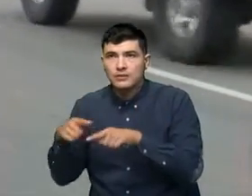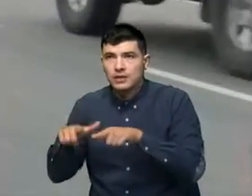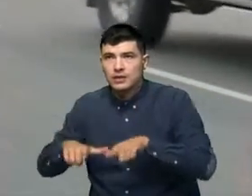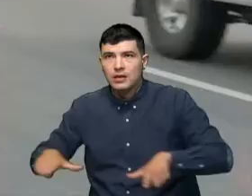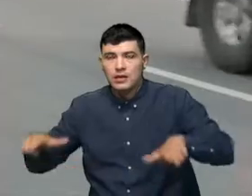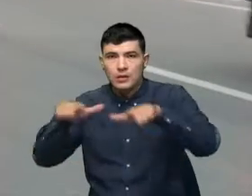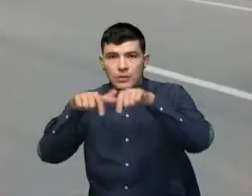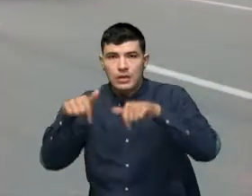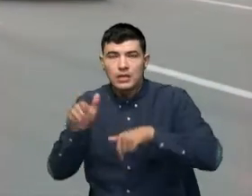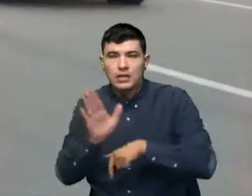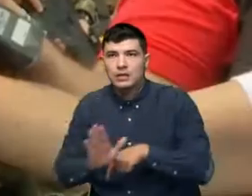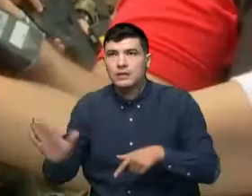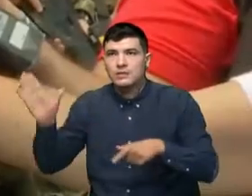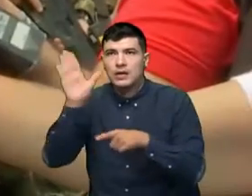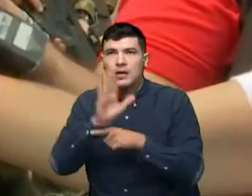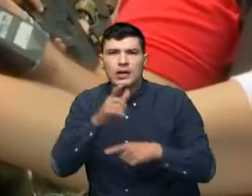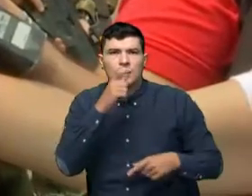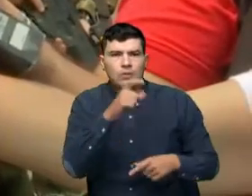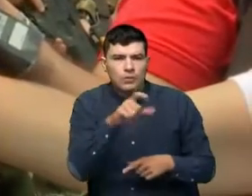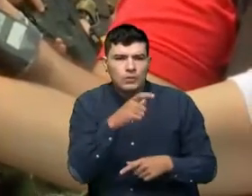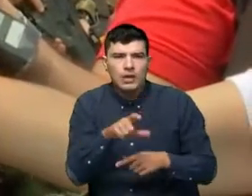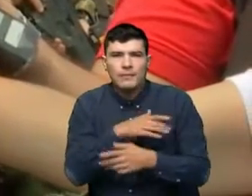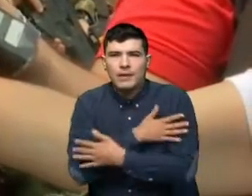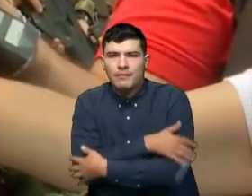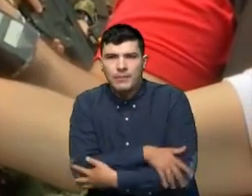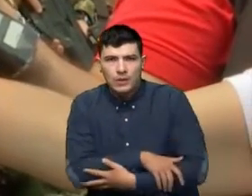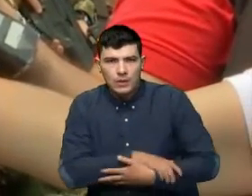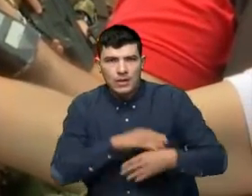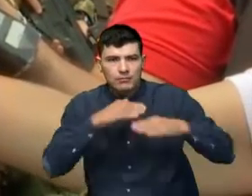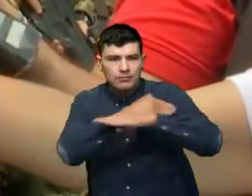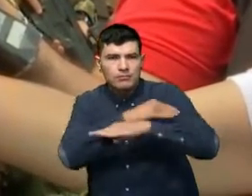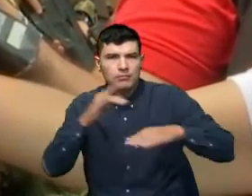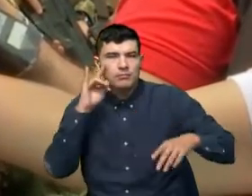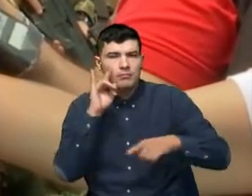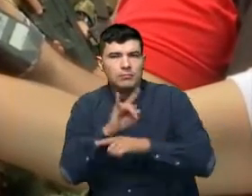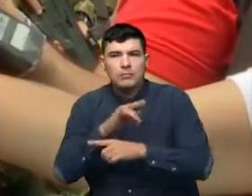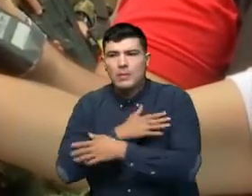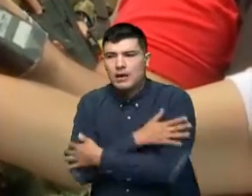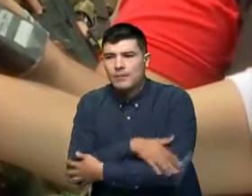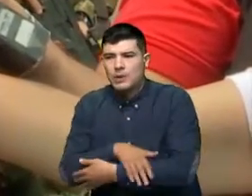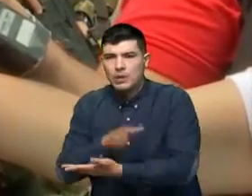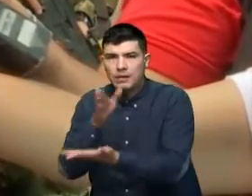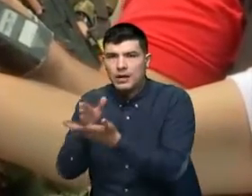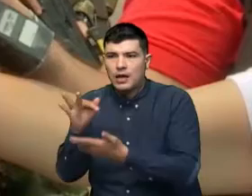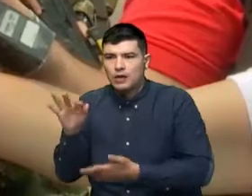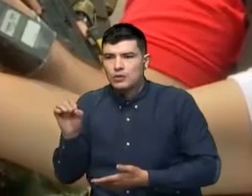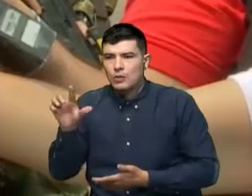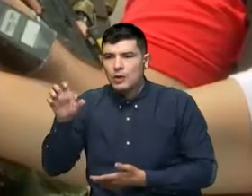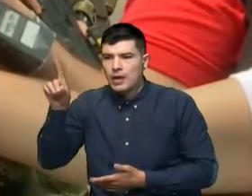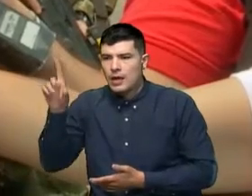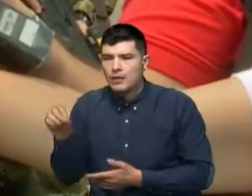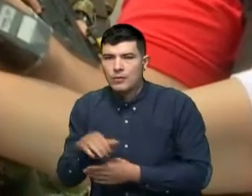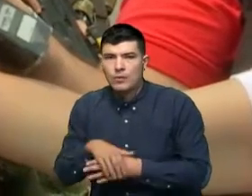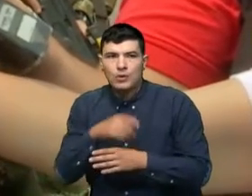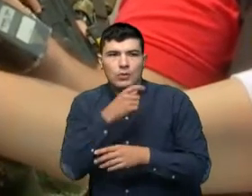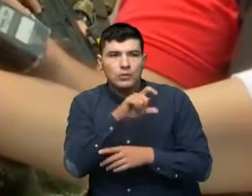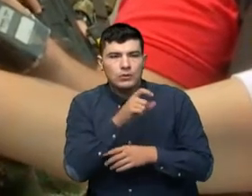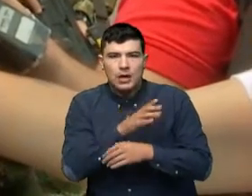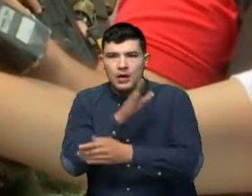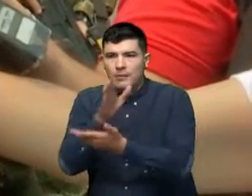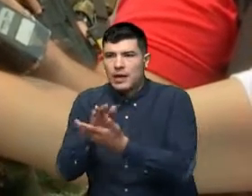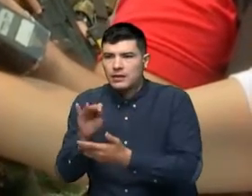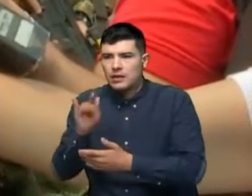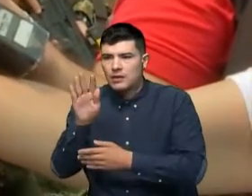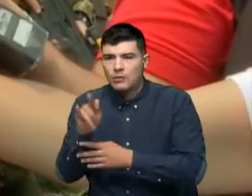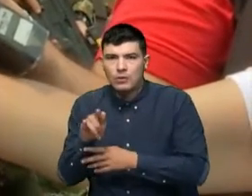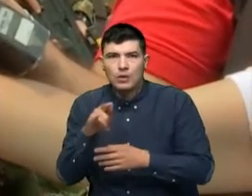en el departamento. Cúcuta, Pamplona, Pamplona, Toledo, Cúcuta, Tibú,